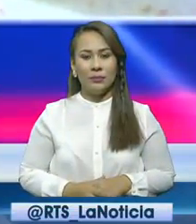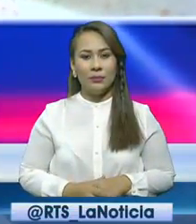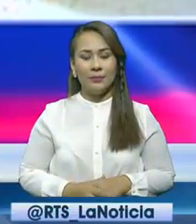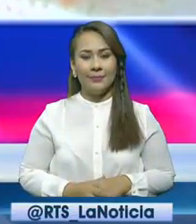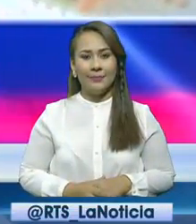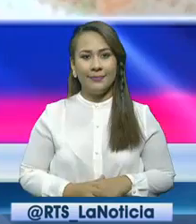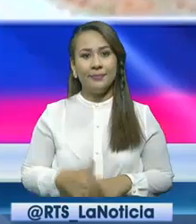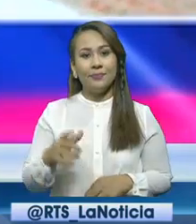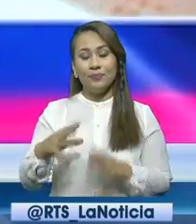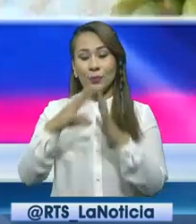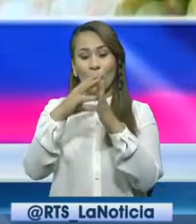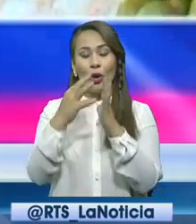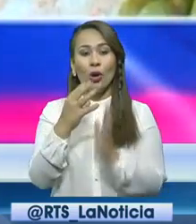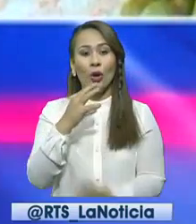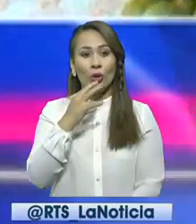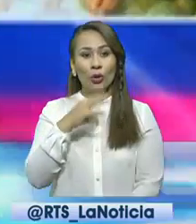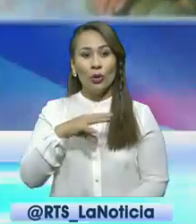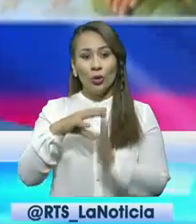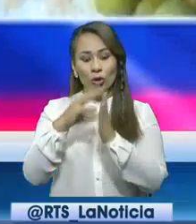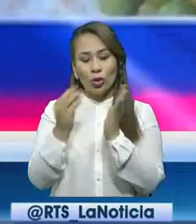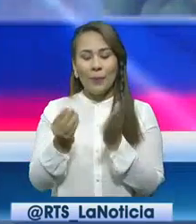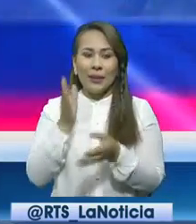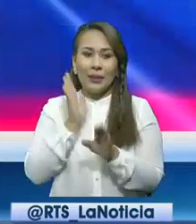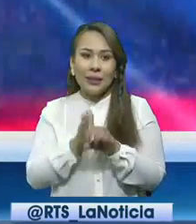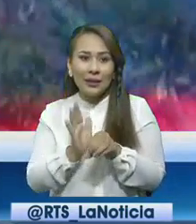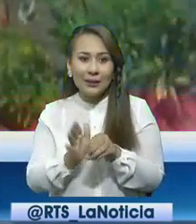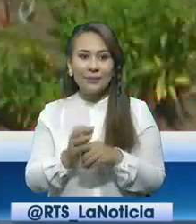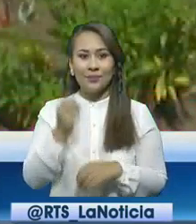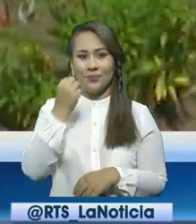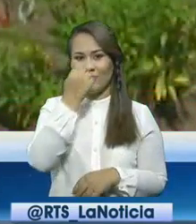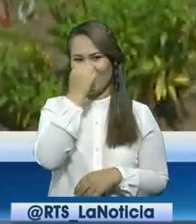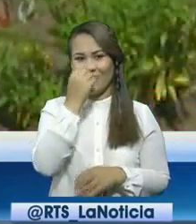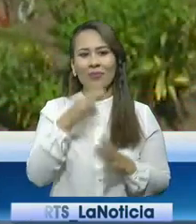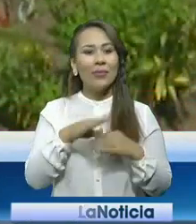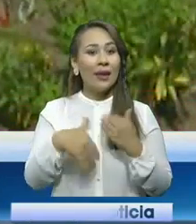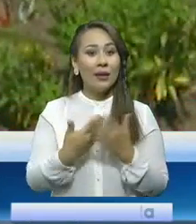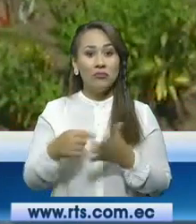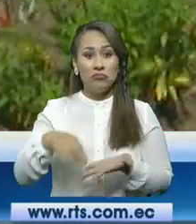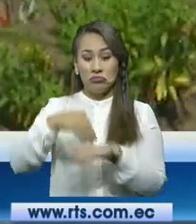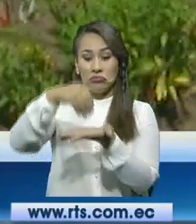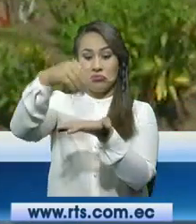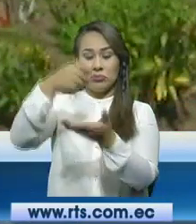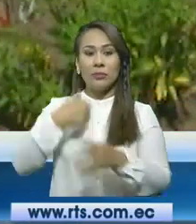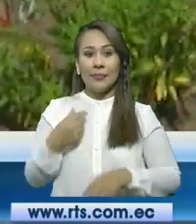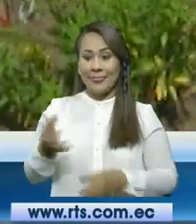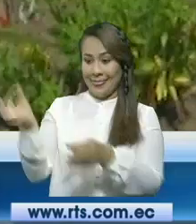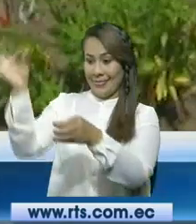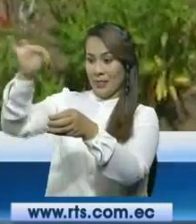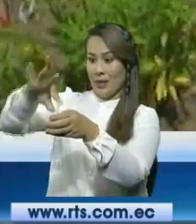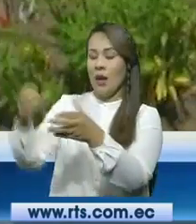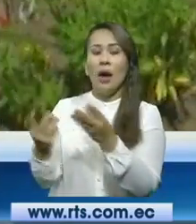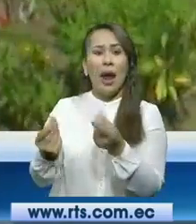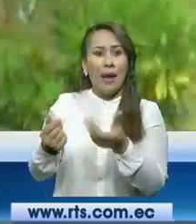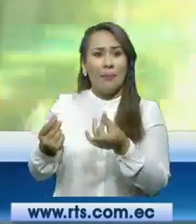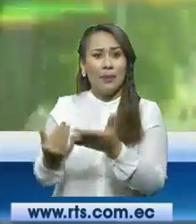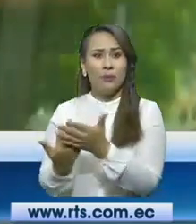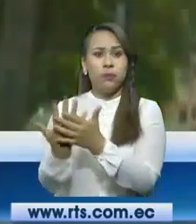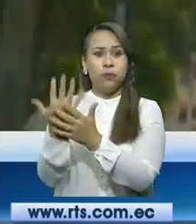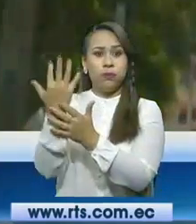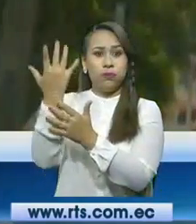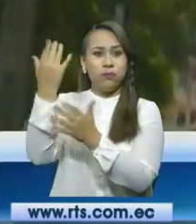el tomate de árbol, tomate de riñón. Bueno, gracias a Dios es una tierra muy bendecida. Lo que usted le ponga a la tierra, eso nos produce.